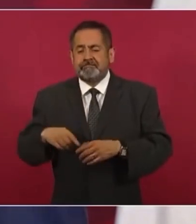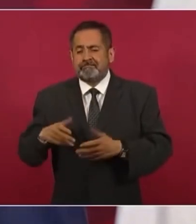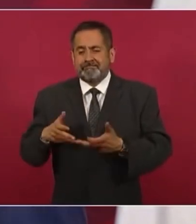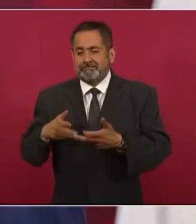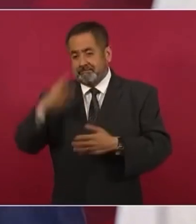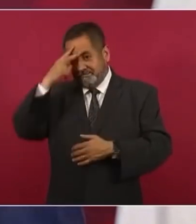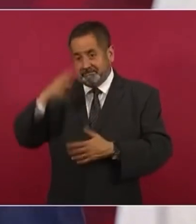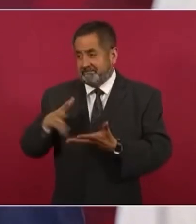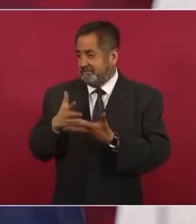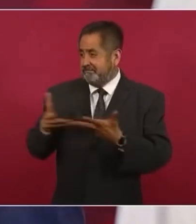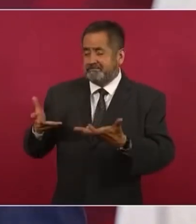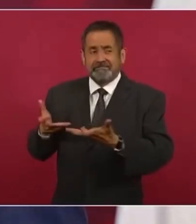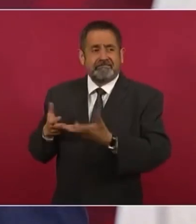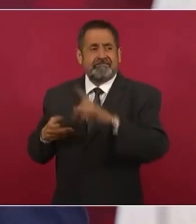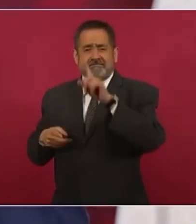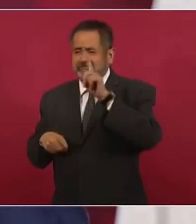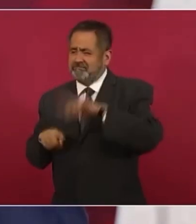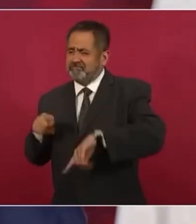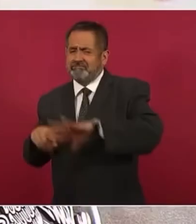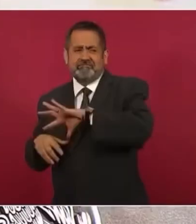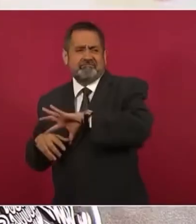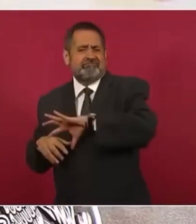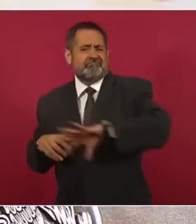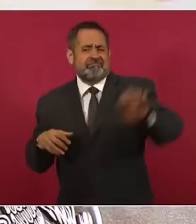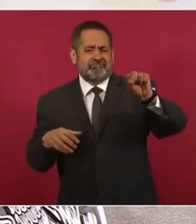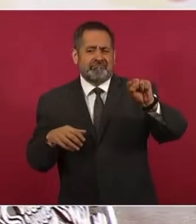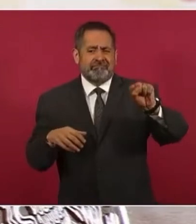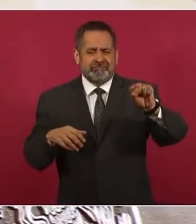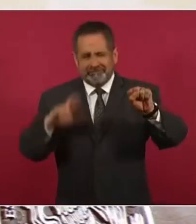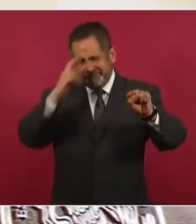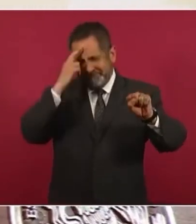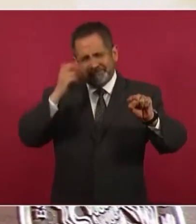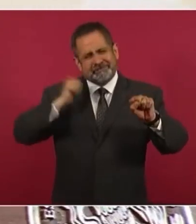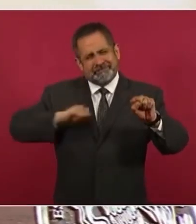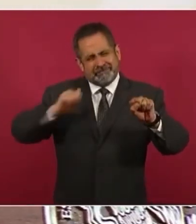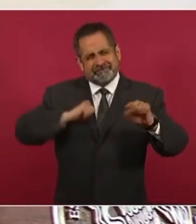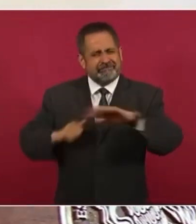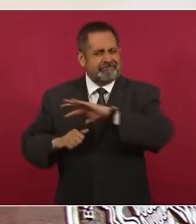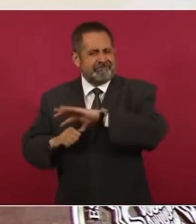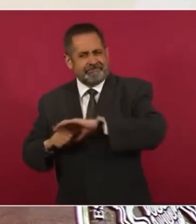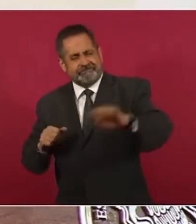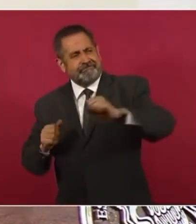la mitad de nuestro territorio, cuando el gran zarpazo,